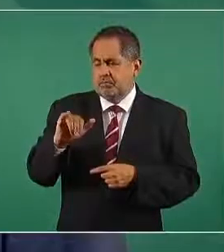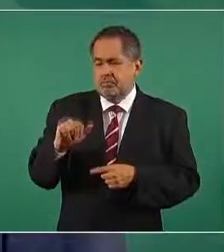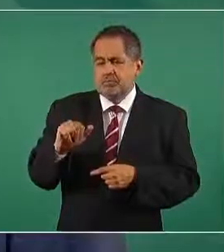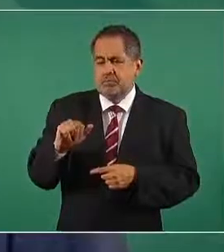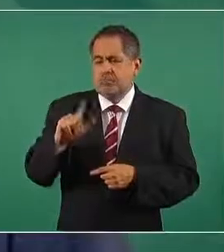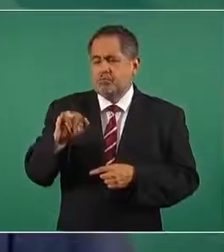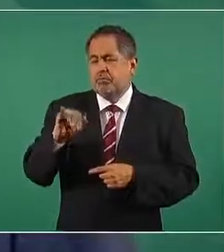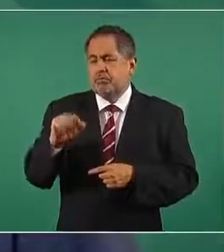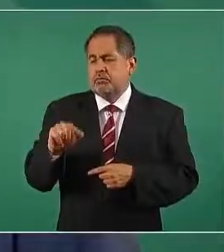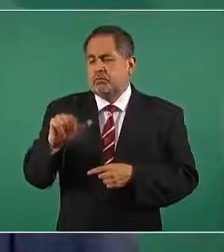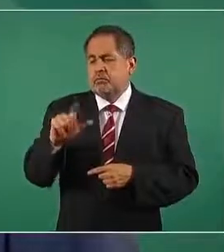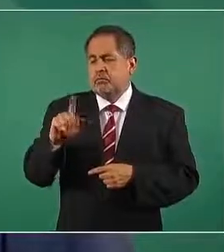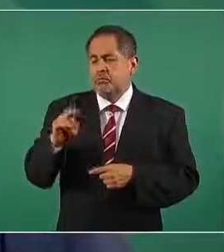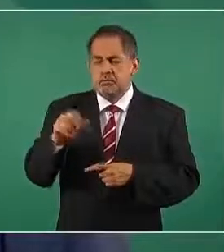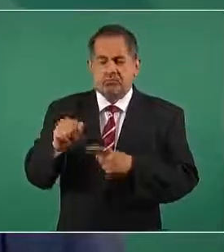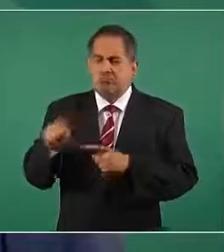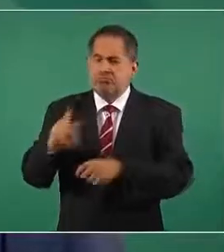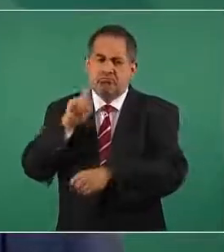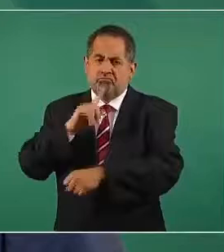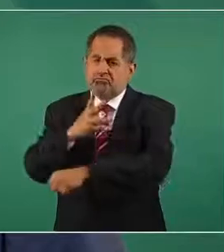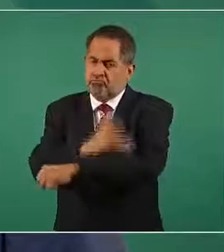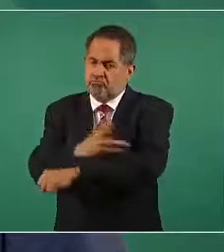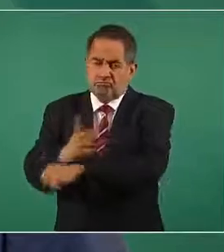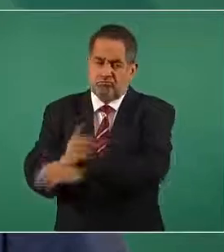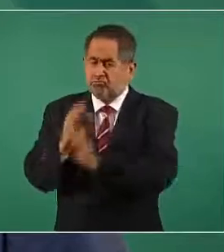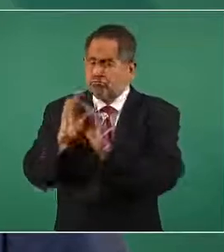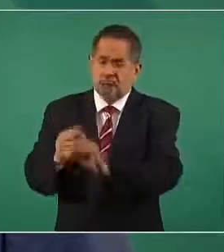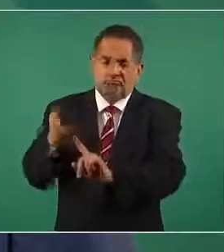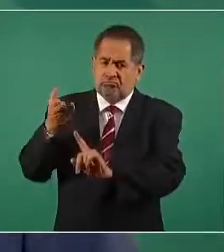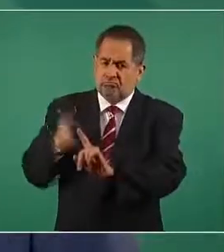Albores es una mujer honesta.